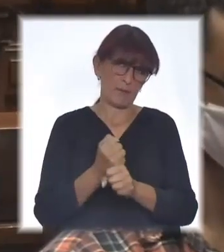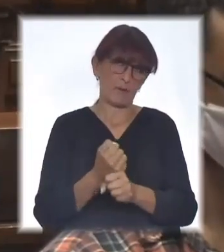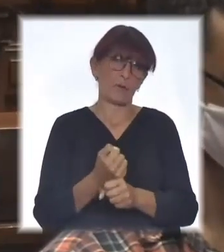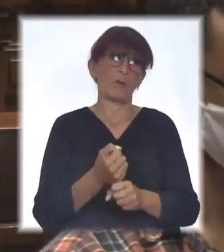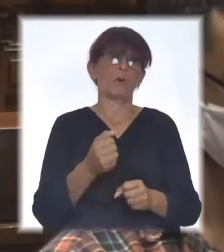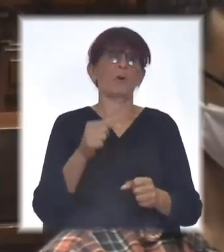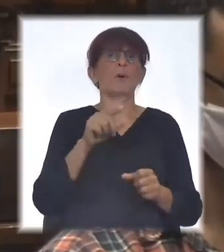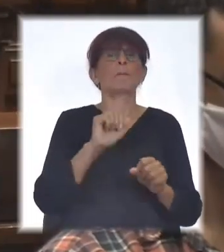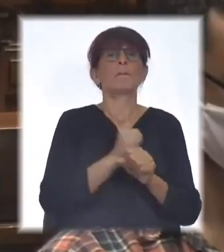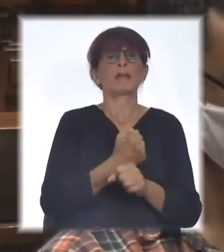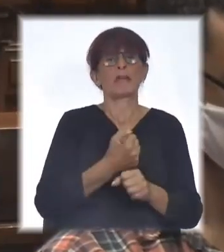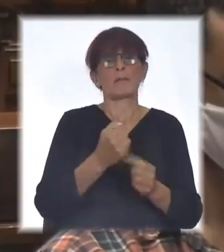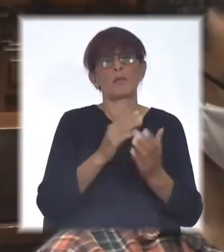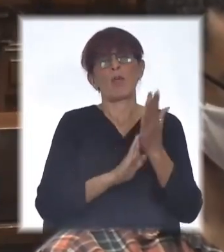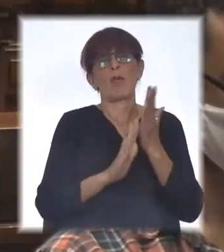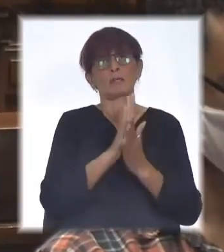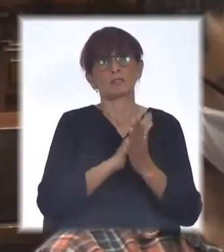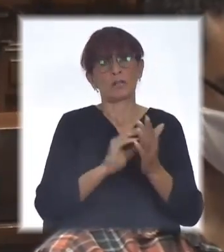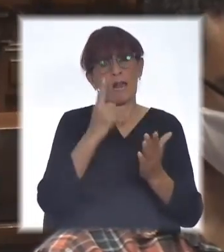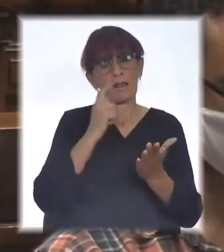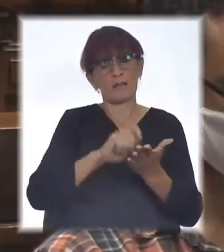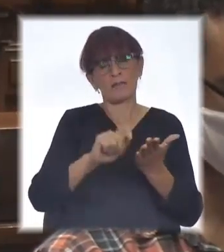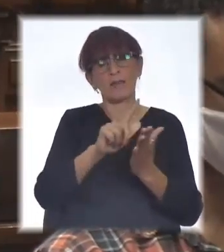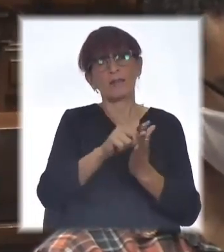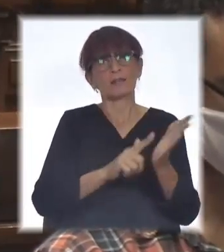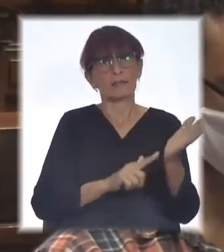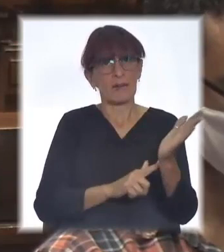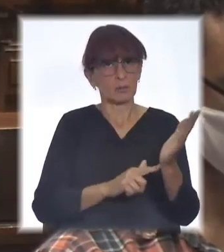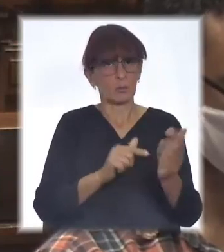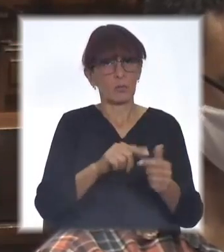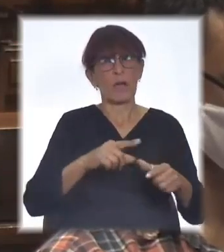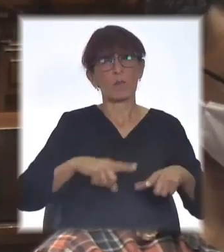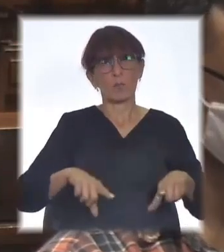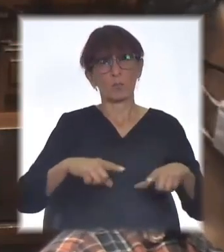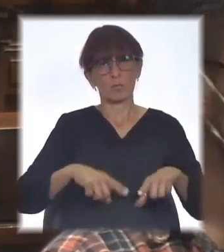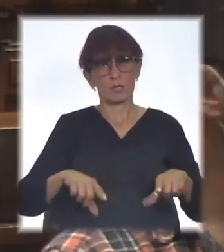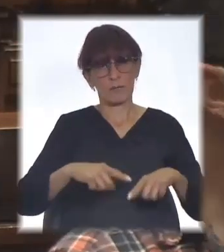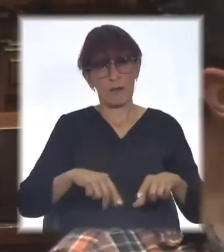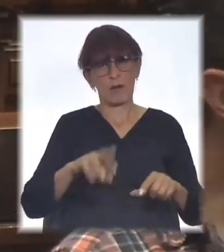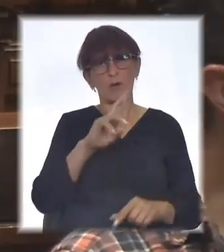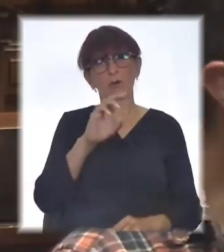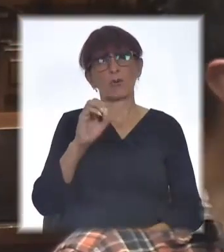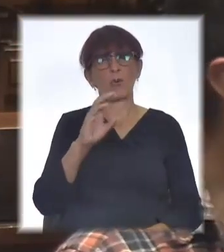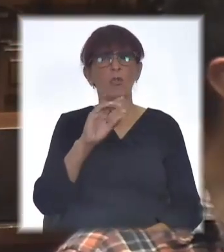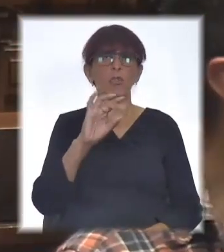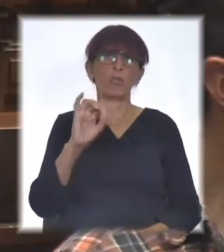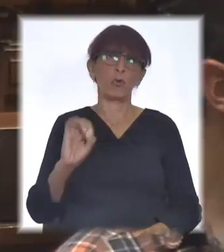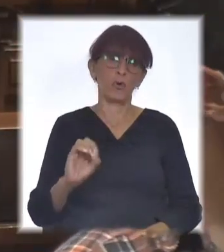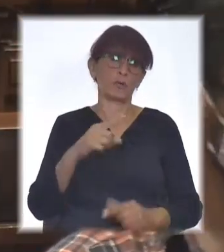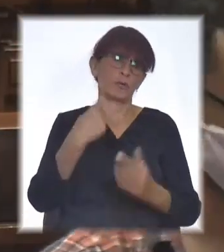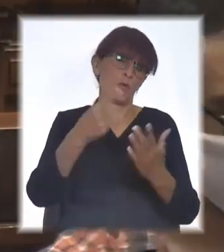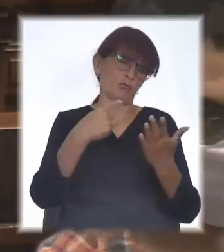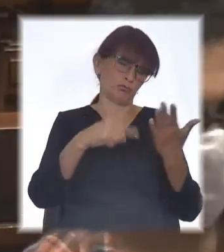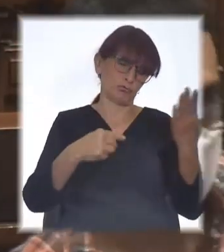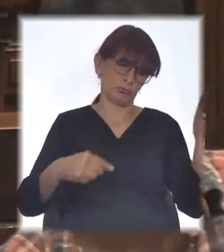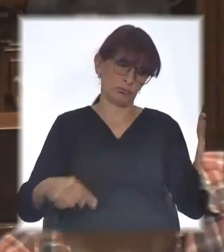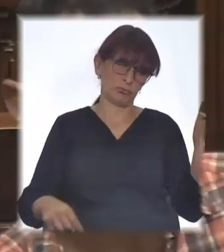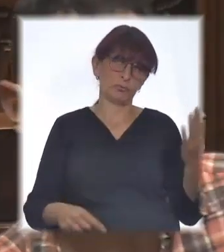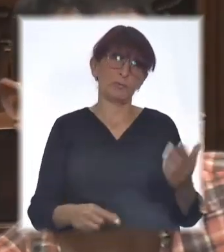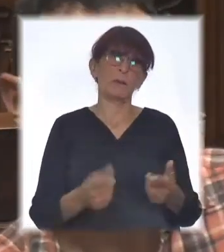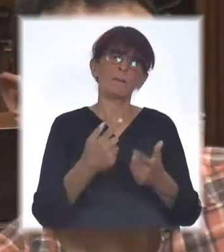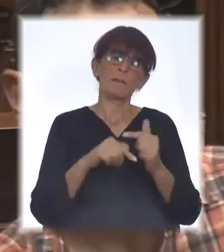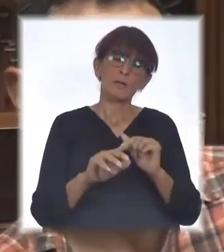premio nacional de literatura gran premio municipal josé enrique rodó entre otros